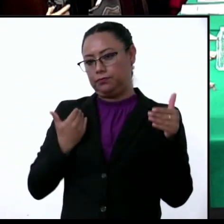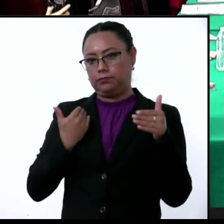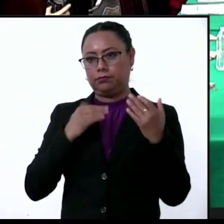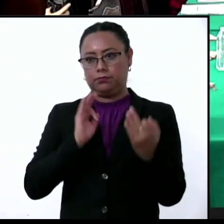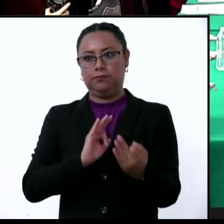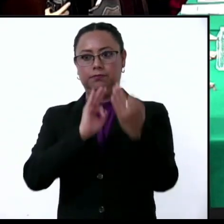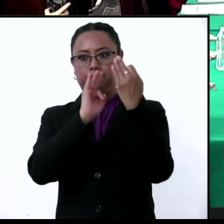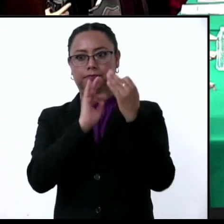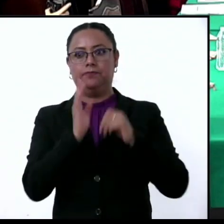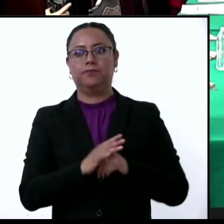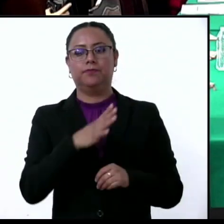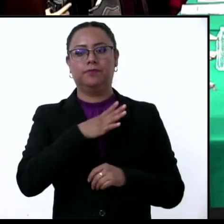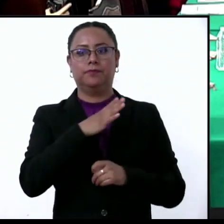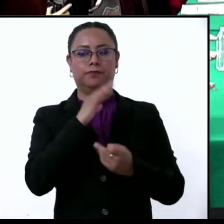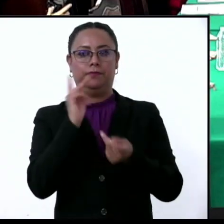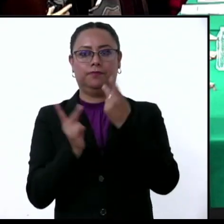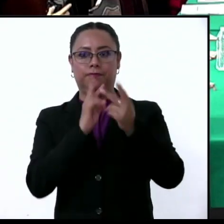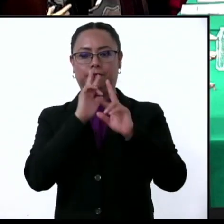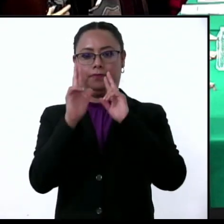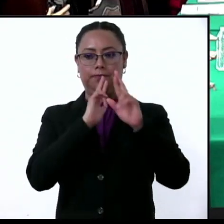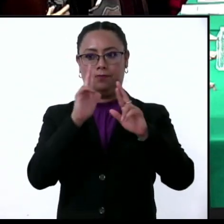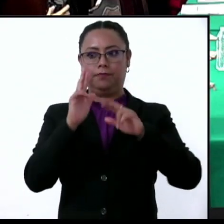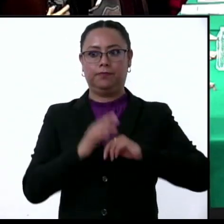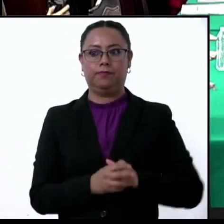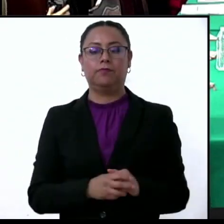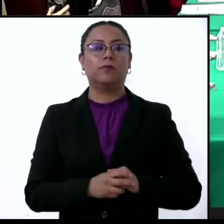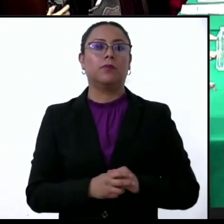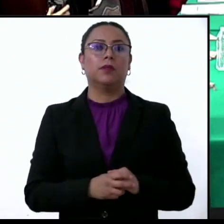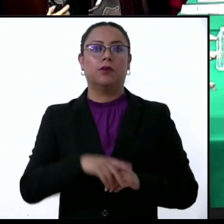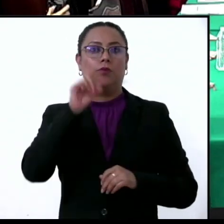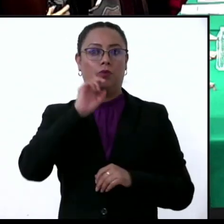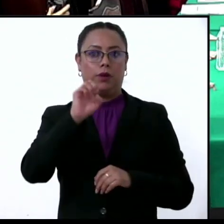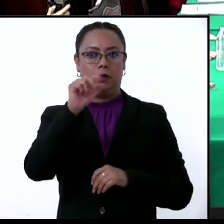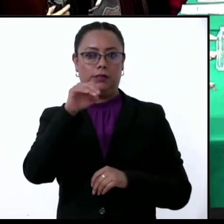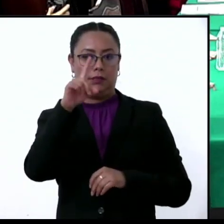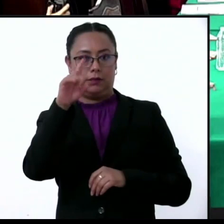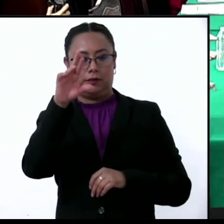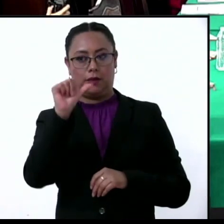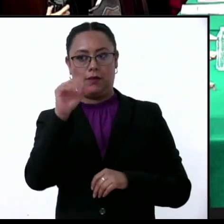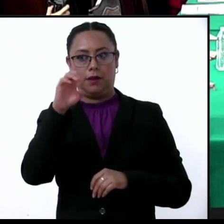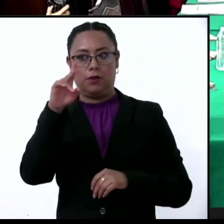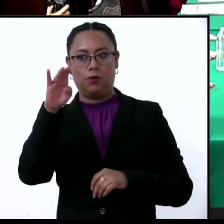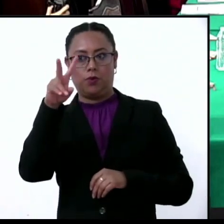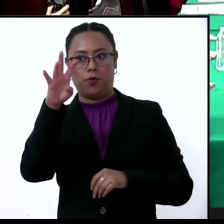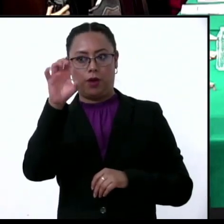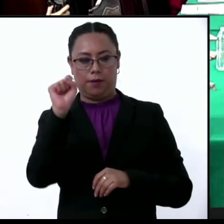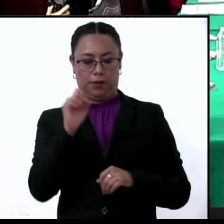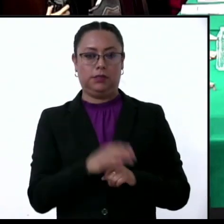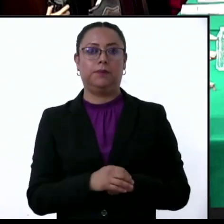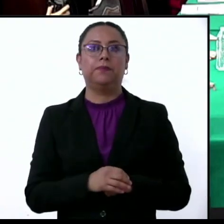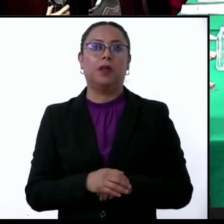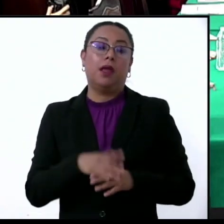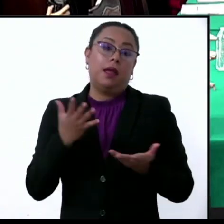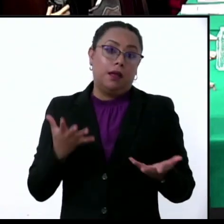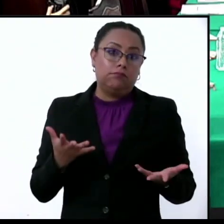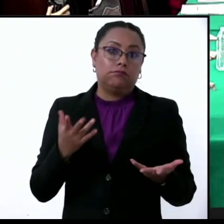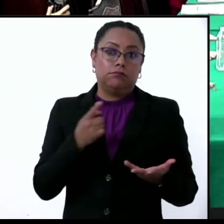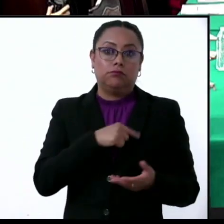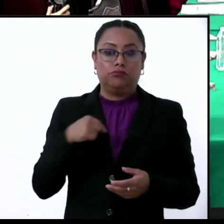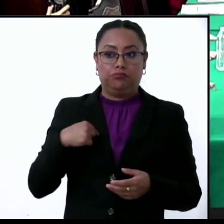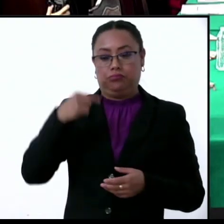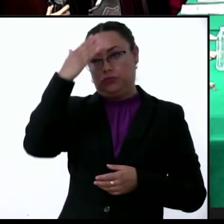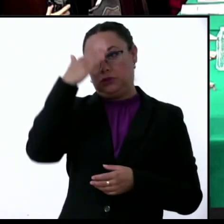alcaldesa Sandra Cuevas y se declaró indispuesta para asistir. Está programada para el día de hoy, pero sabemos que